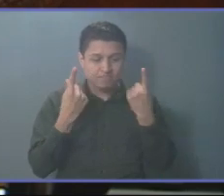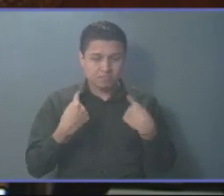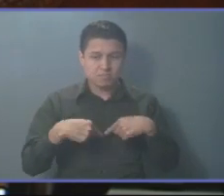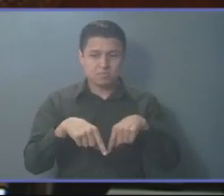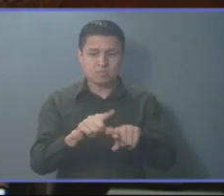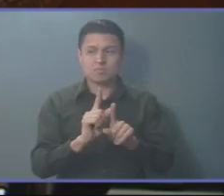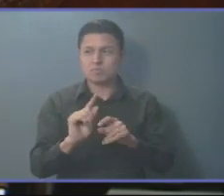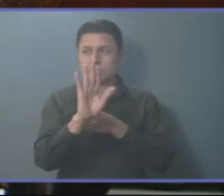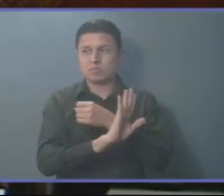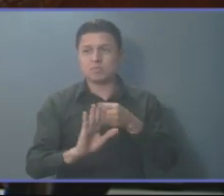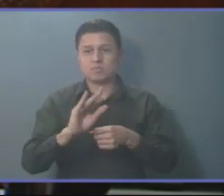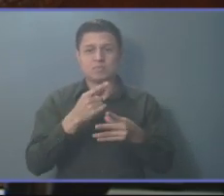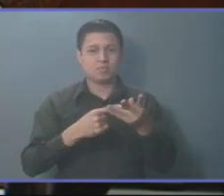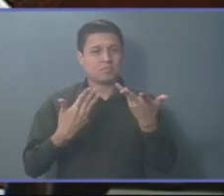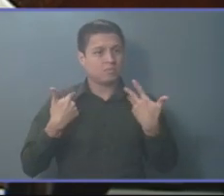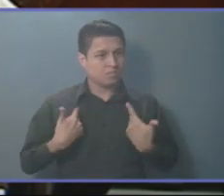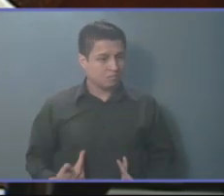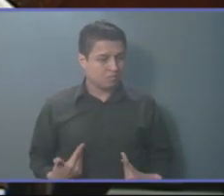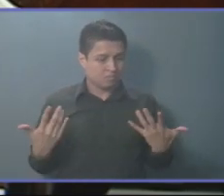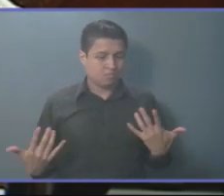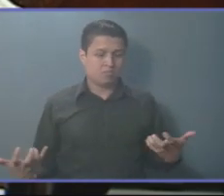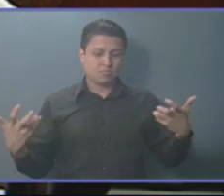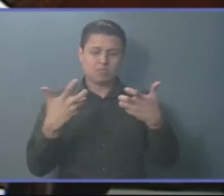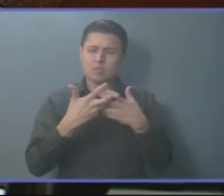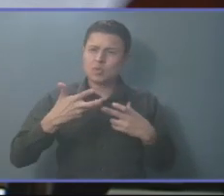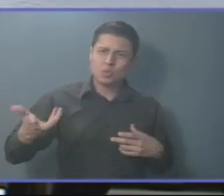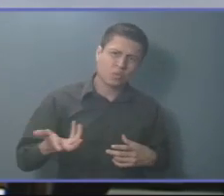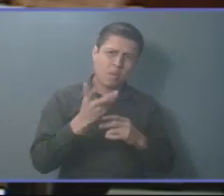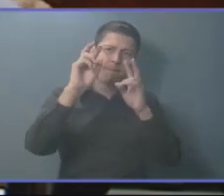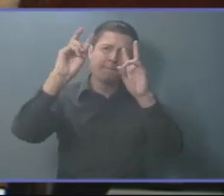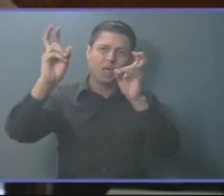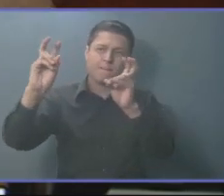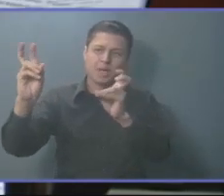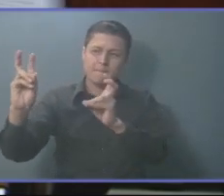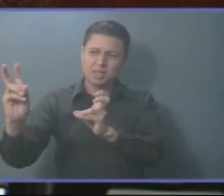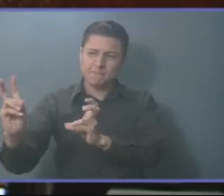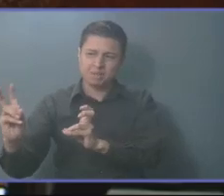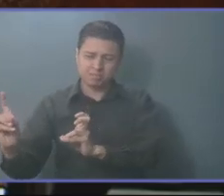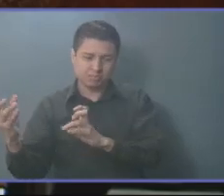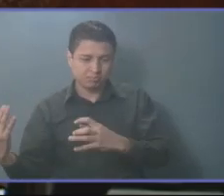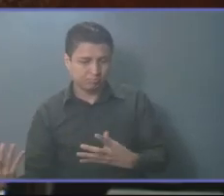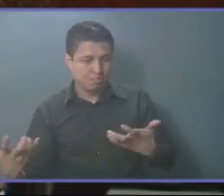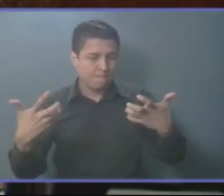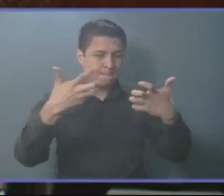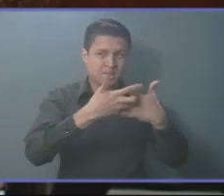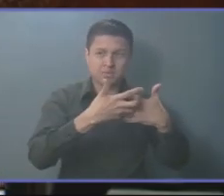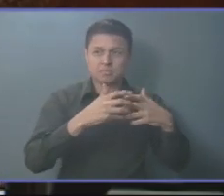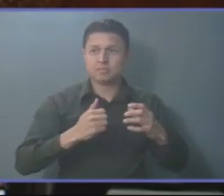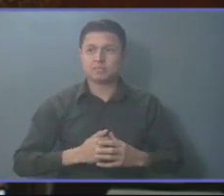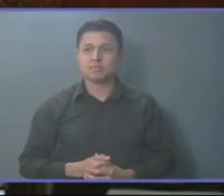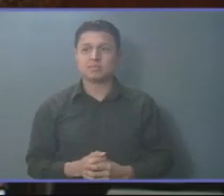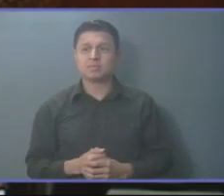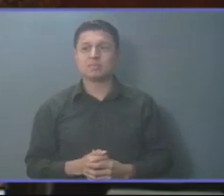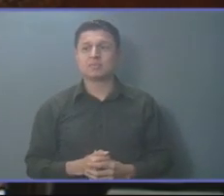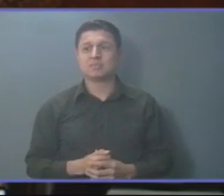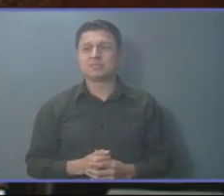ocupacionales deberán ampliarse para incluir los elementos extraordinarios siguientes.